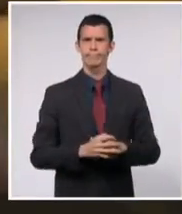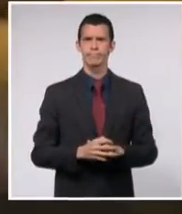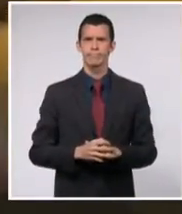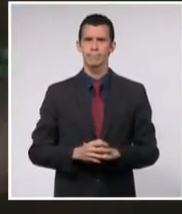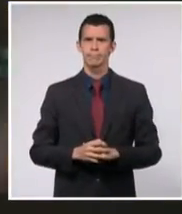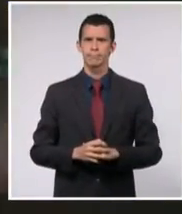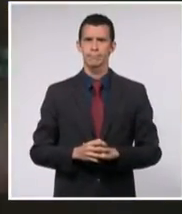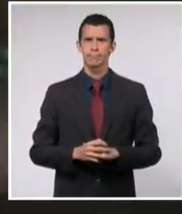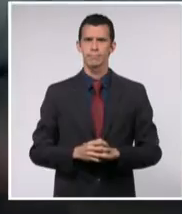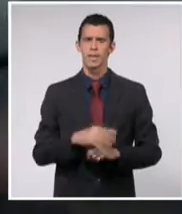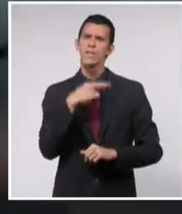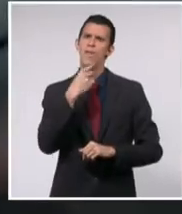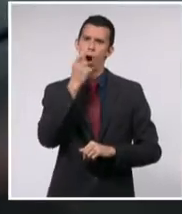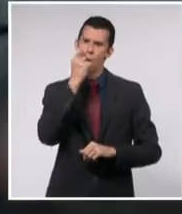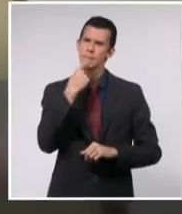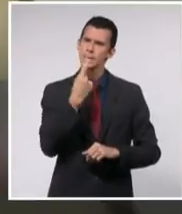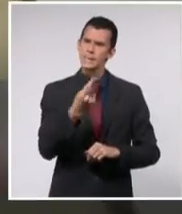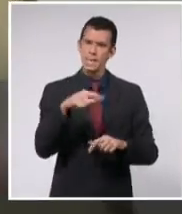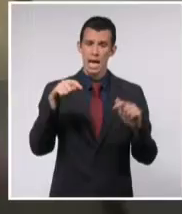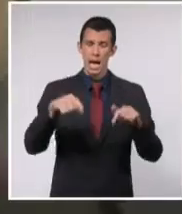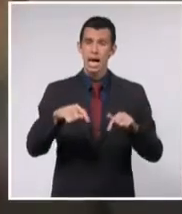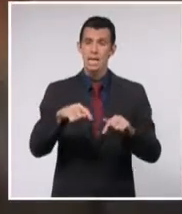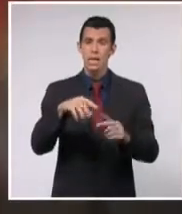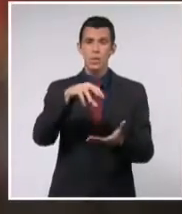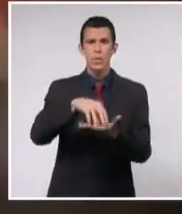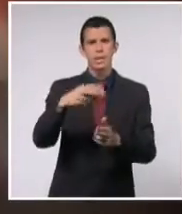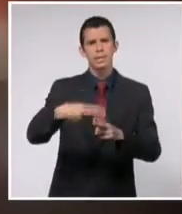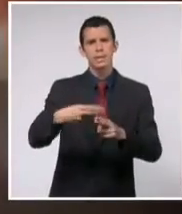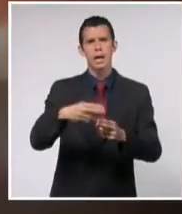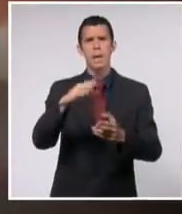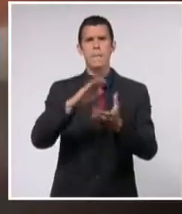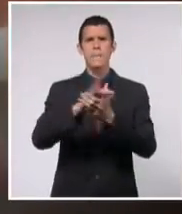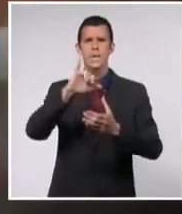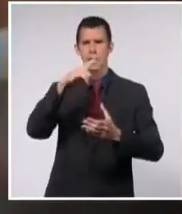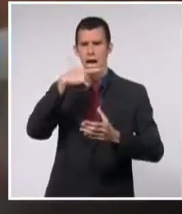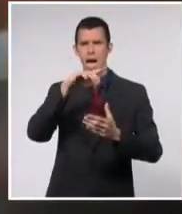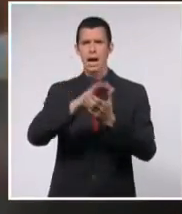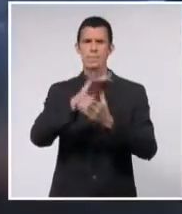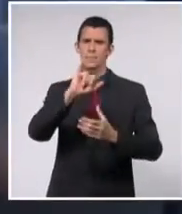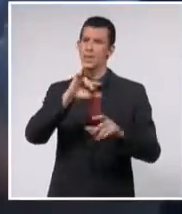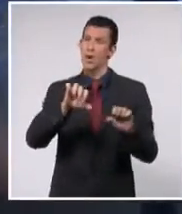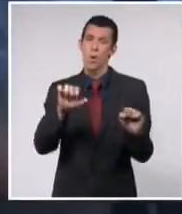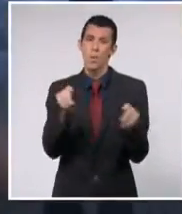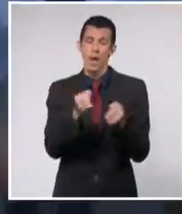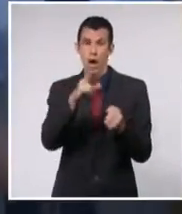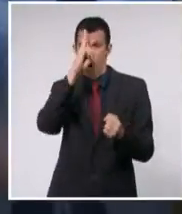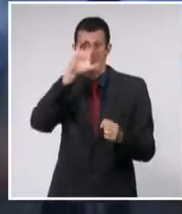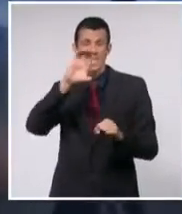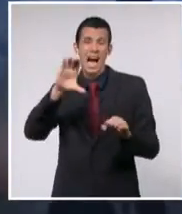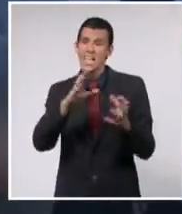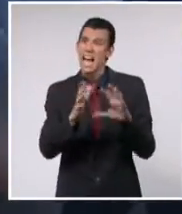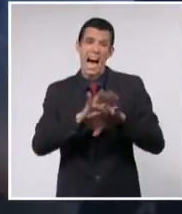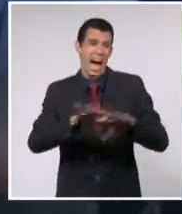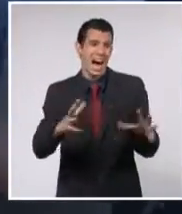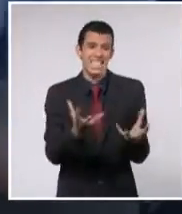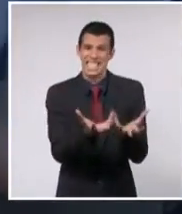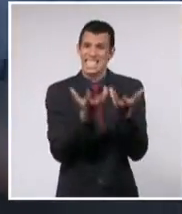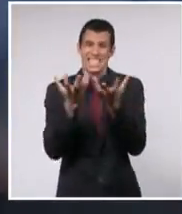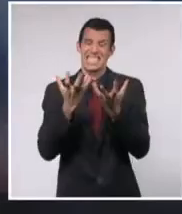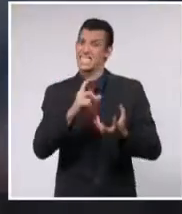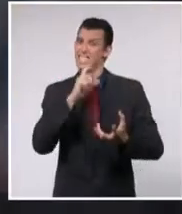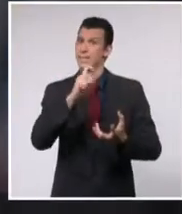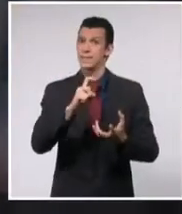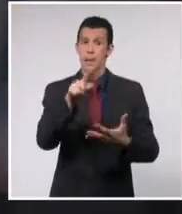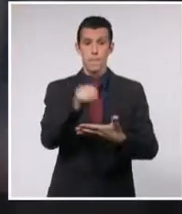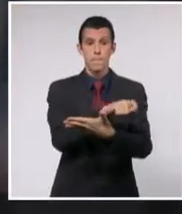el panorama. Aquí en Miami tenemos que regresar a la página 1. El plan de reapertura que se impuso en mayo ha fallado y, como bien lo decías,